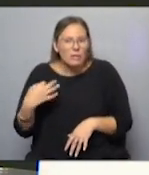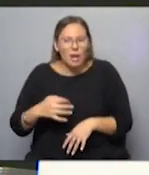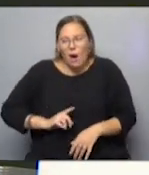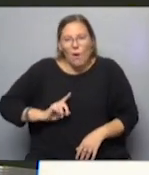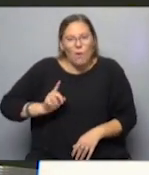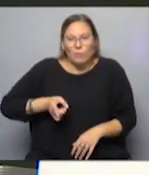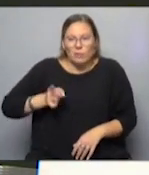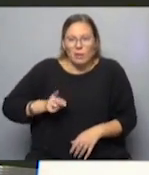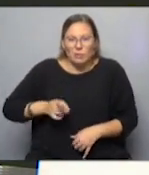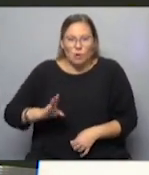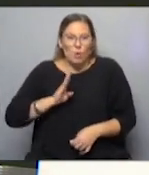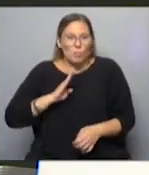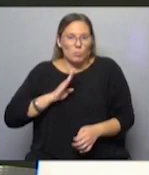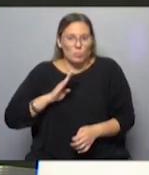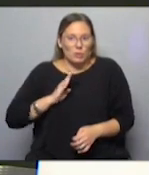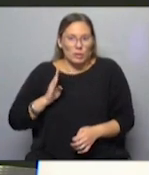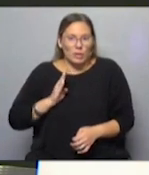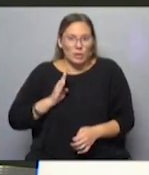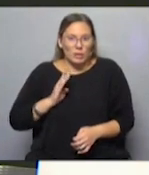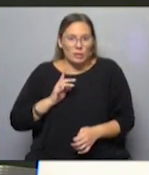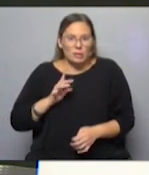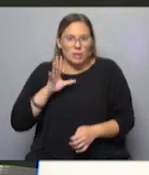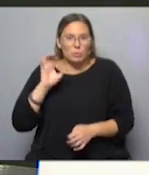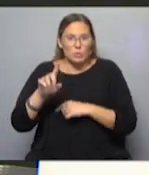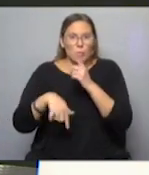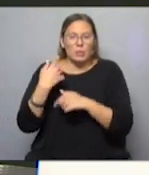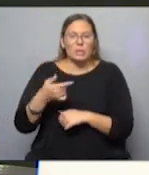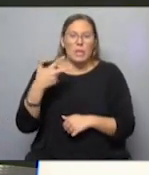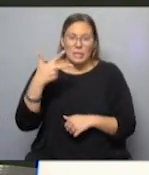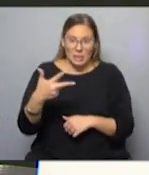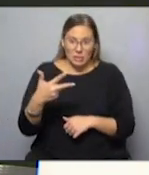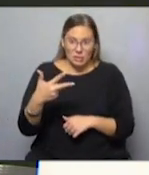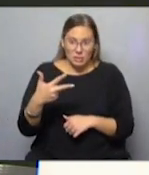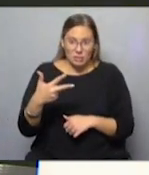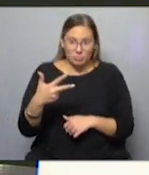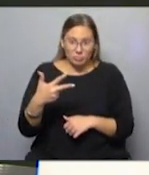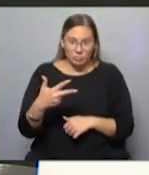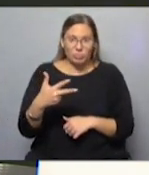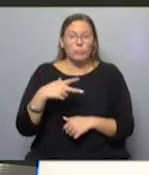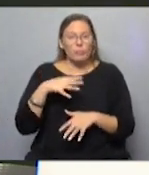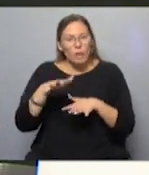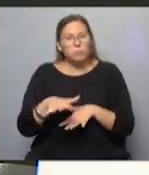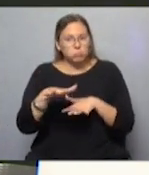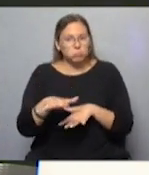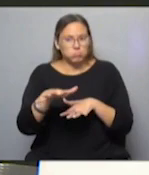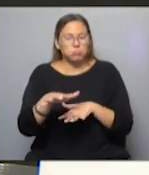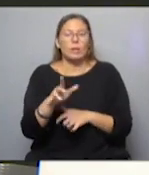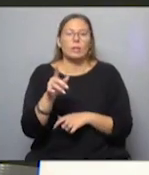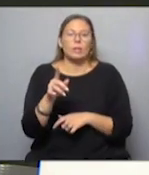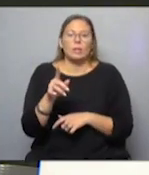obligación además como mujeres que los escuchen mañana tres no sé hay una movilización